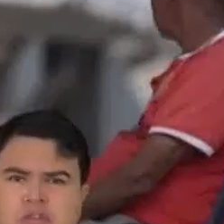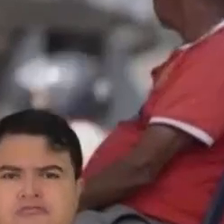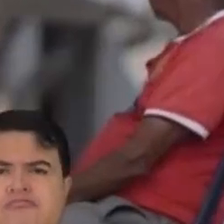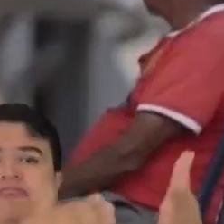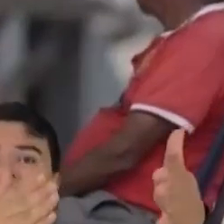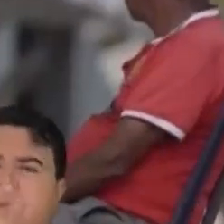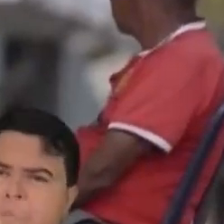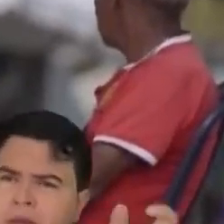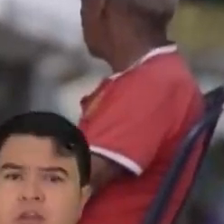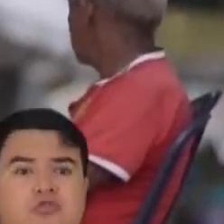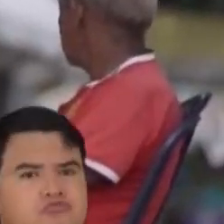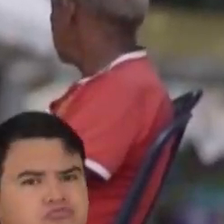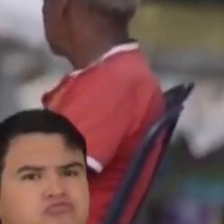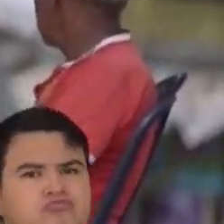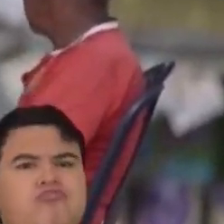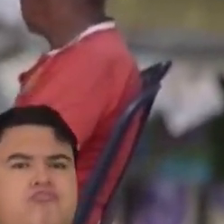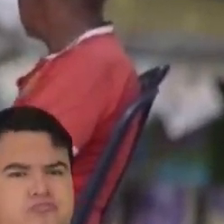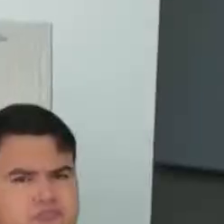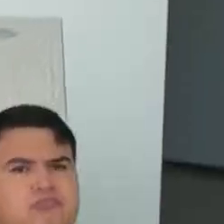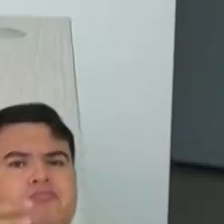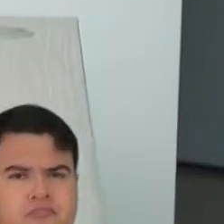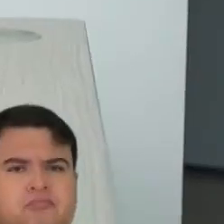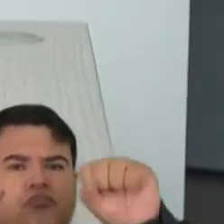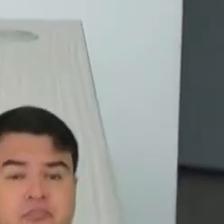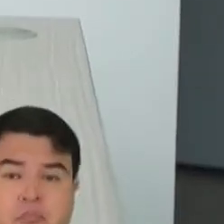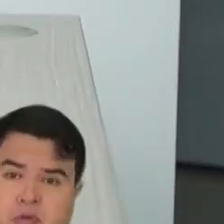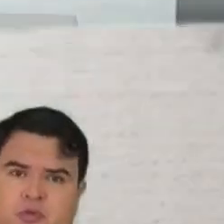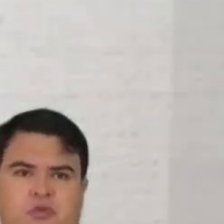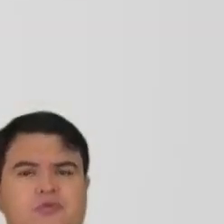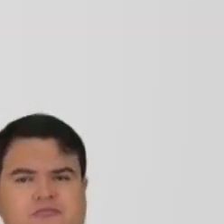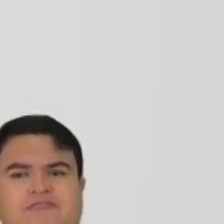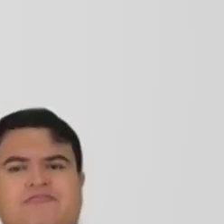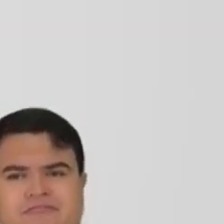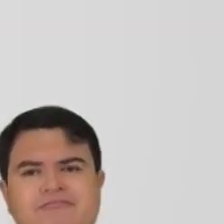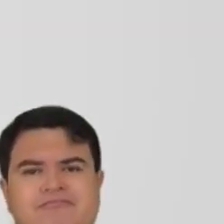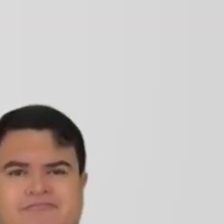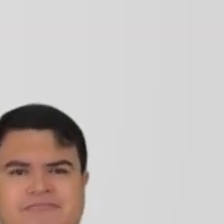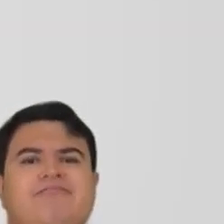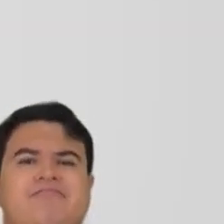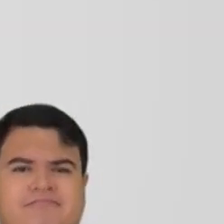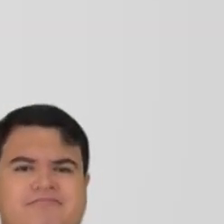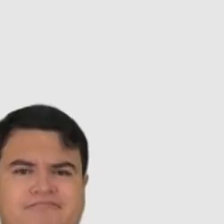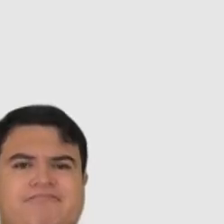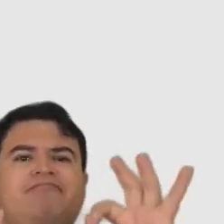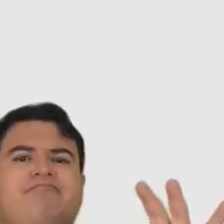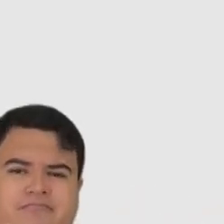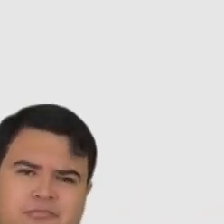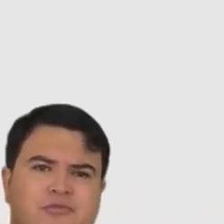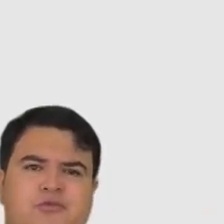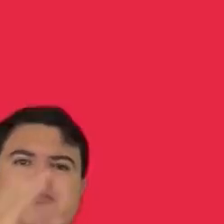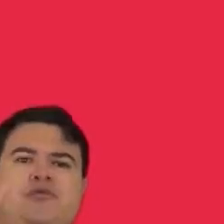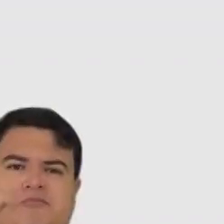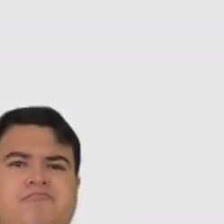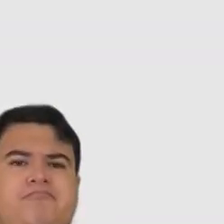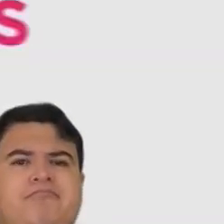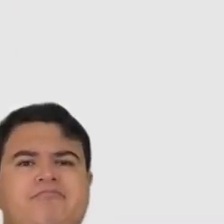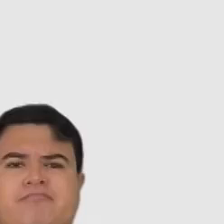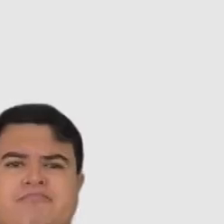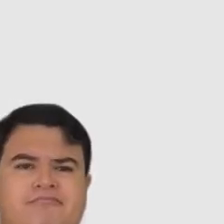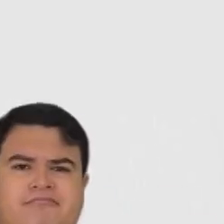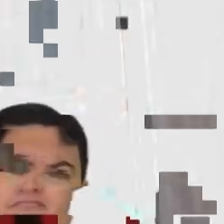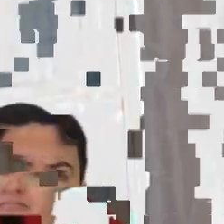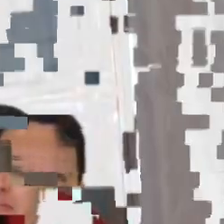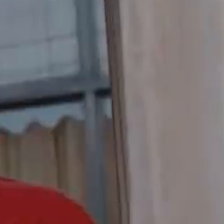más personas puedan acceder al crédito formal y contar con un fiador que los respalde. Somos el fiador de los colombianos. Comisión